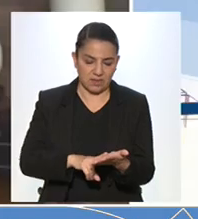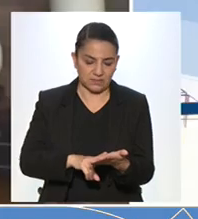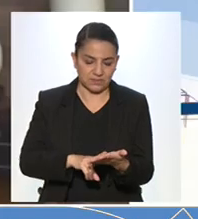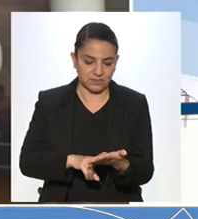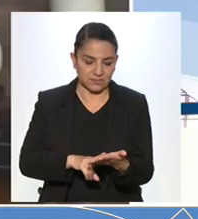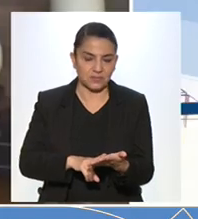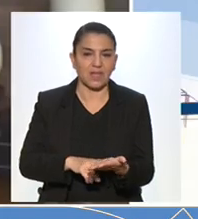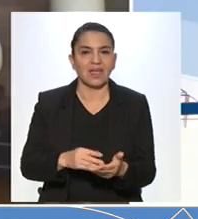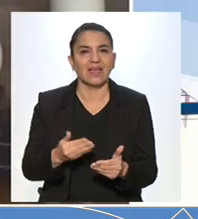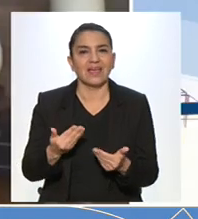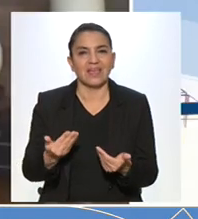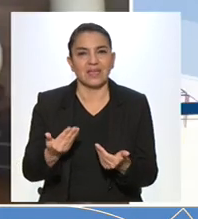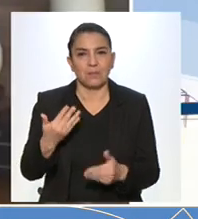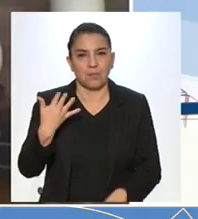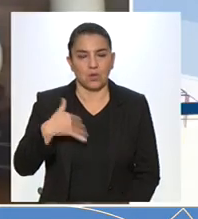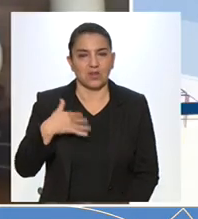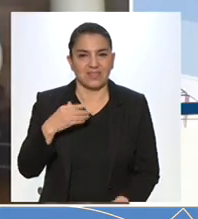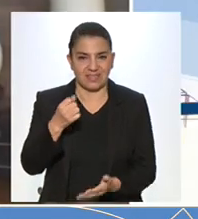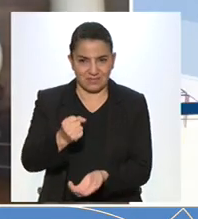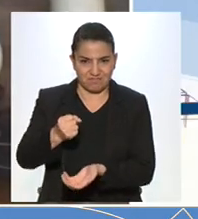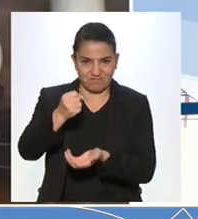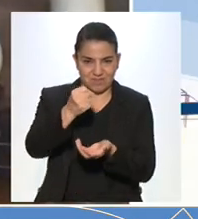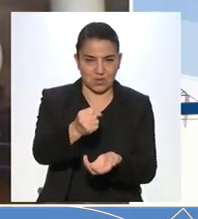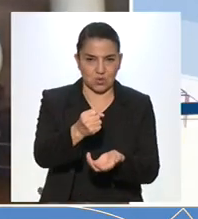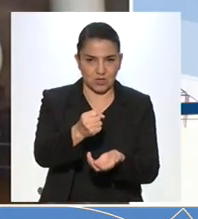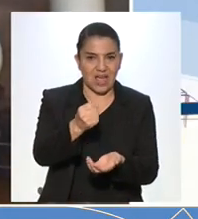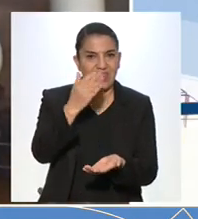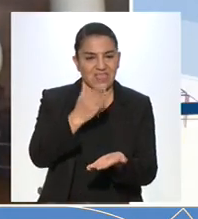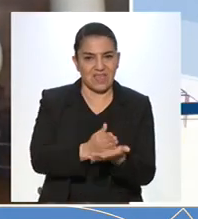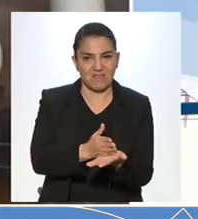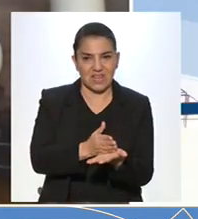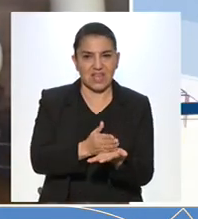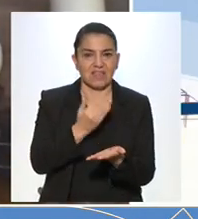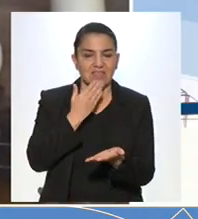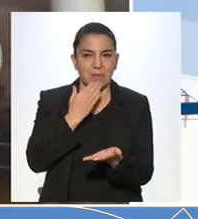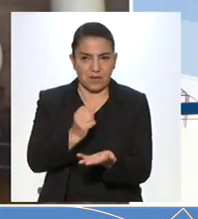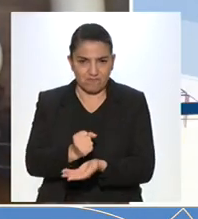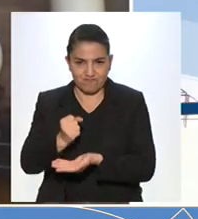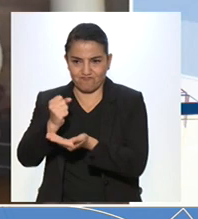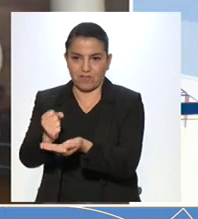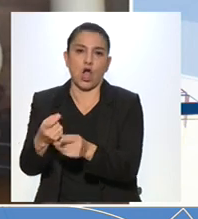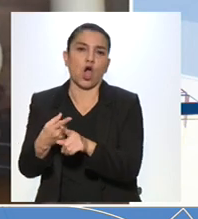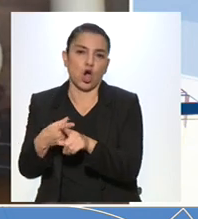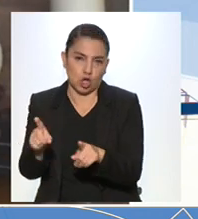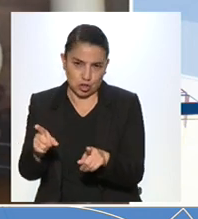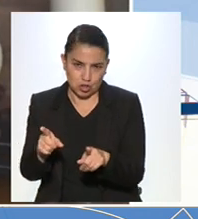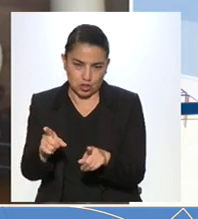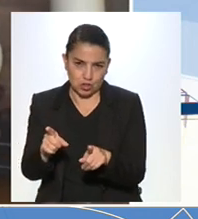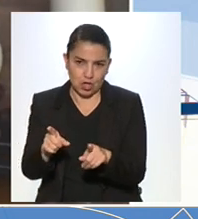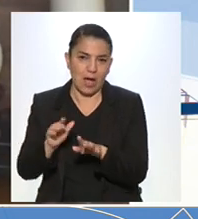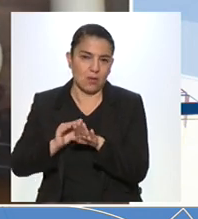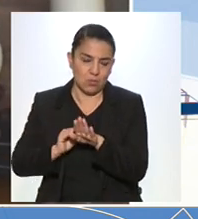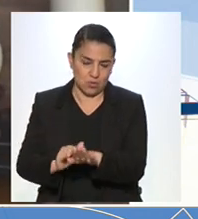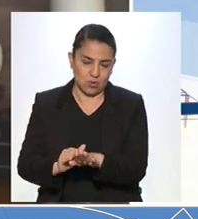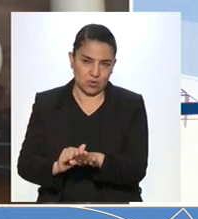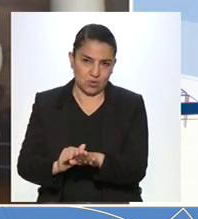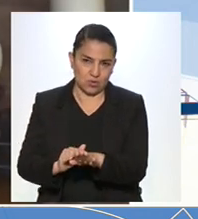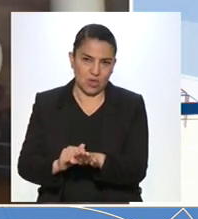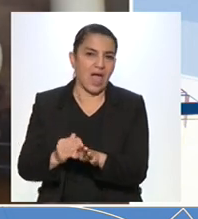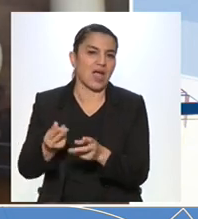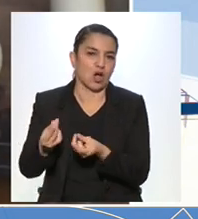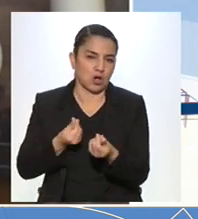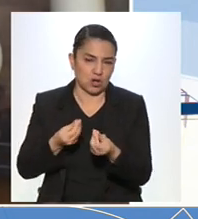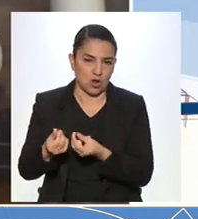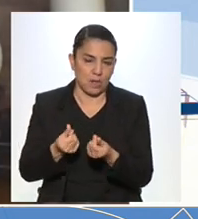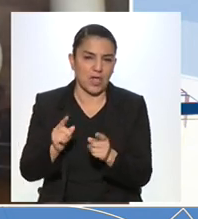que parte importante de esos recursos deberían ir a otras áreas de fomento y de estímulo a la economía,